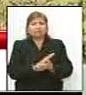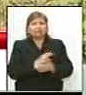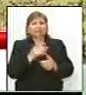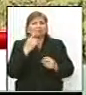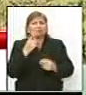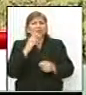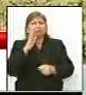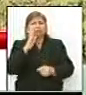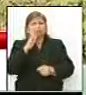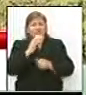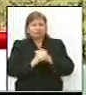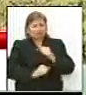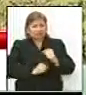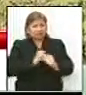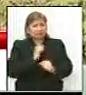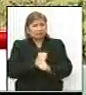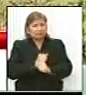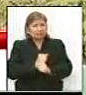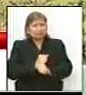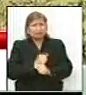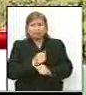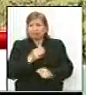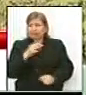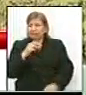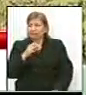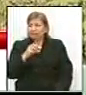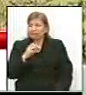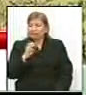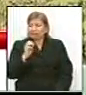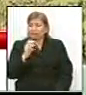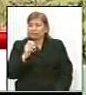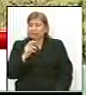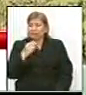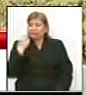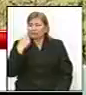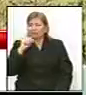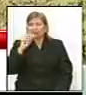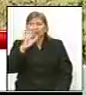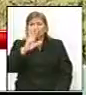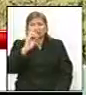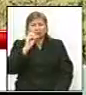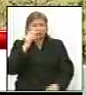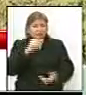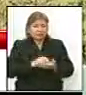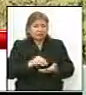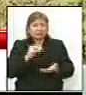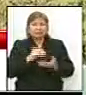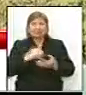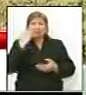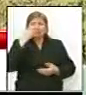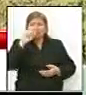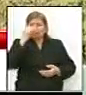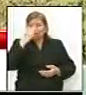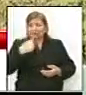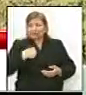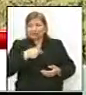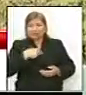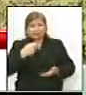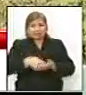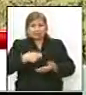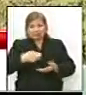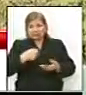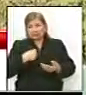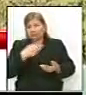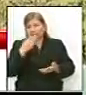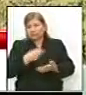demorado 5 años. Me refiero a Piriato Sors. Hemos viajado como 50 veces, creo. Mejor nosotros ya lo hubiéramos financiado el expediente, así nos